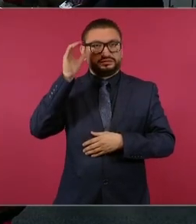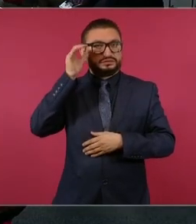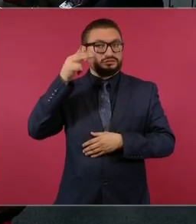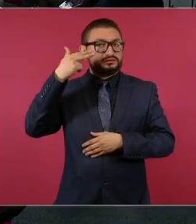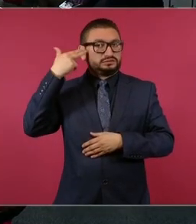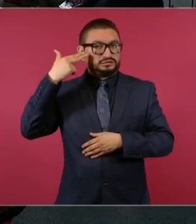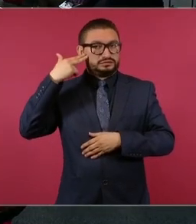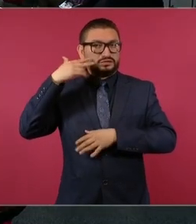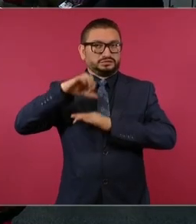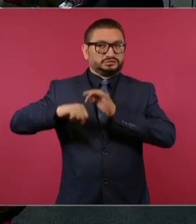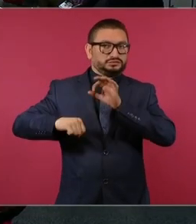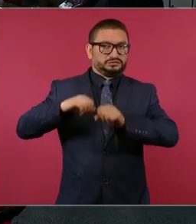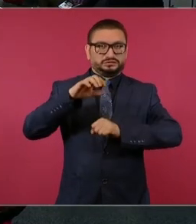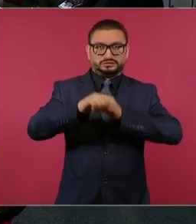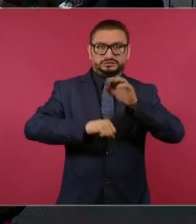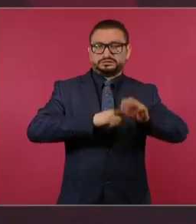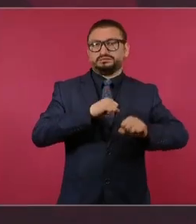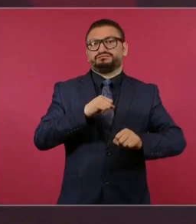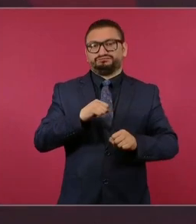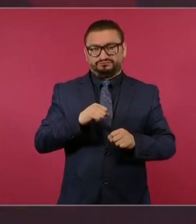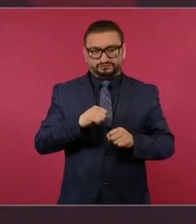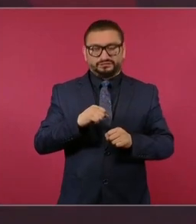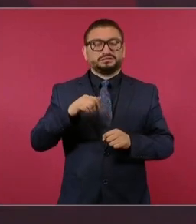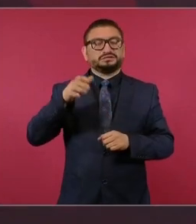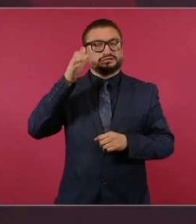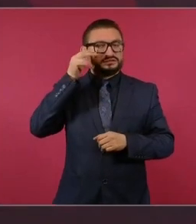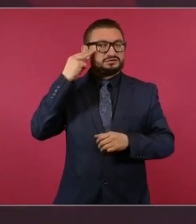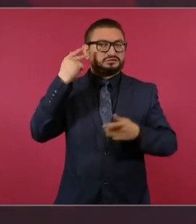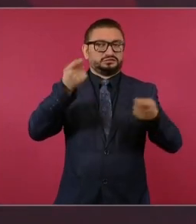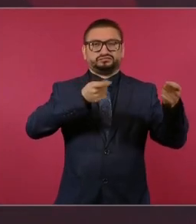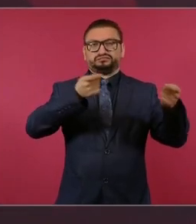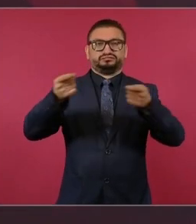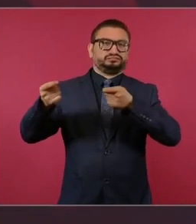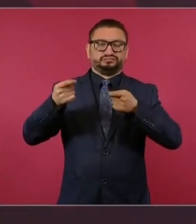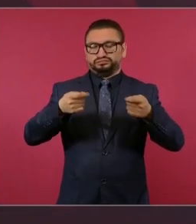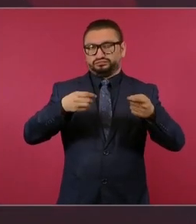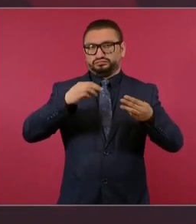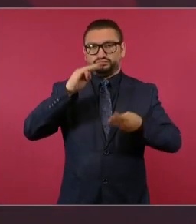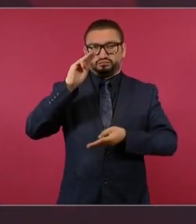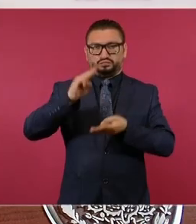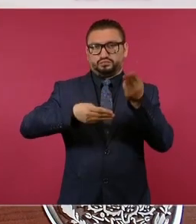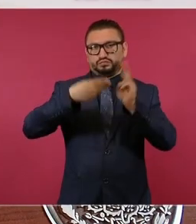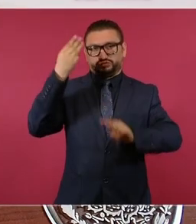va a terminar por dominar el mercado mundial.